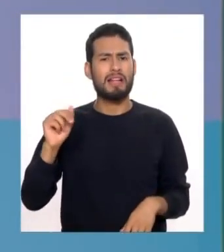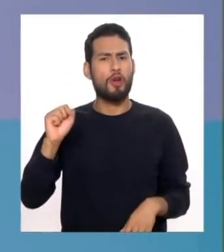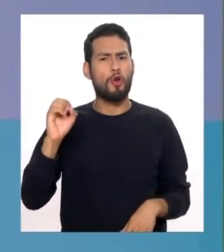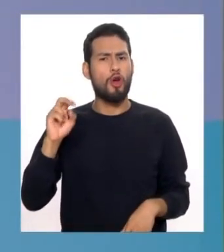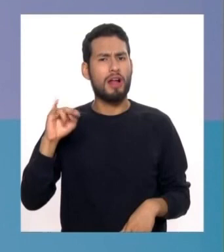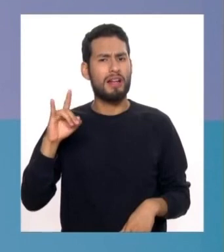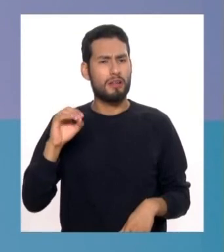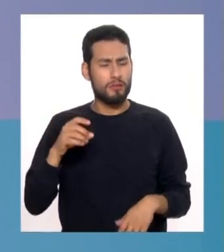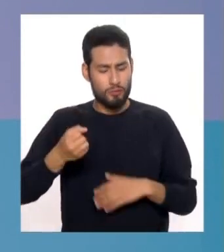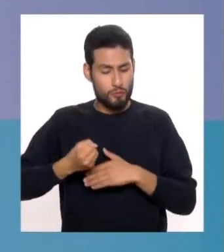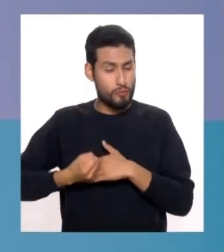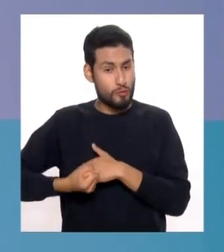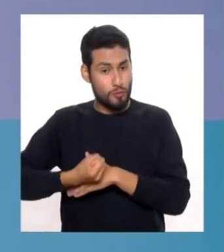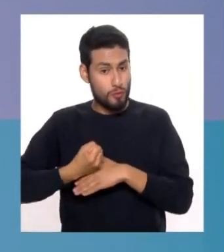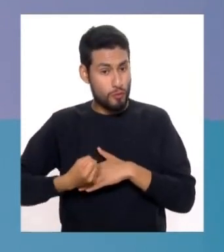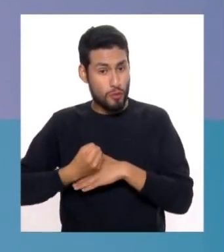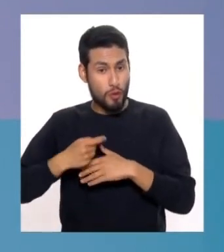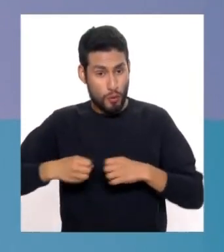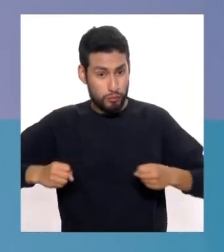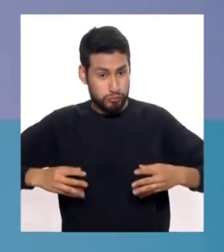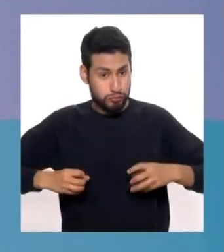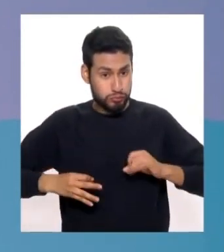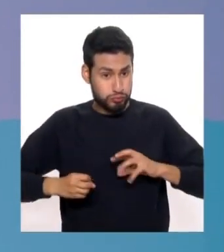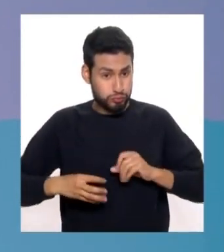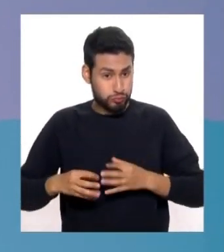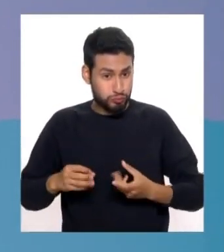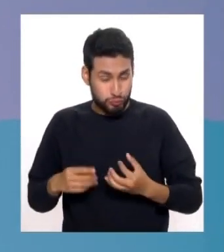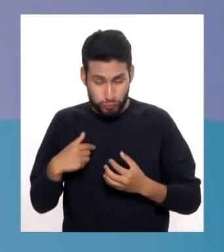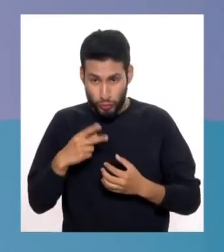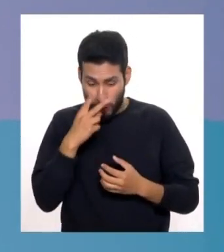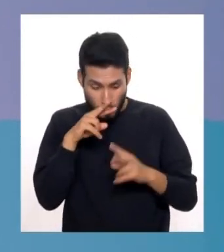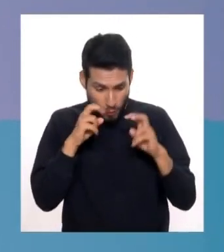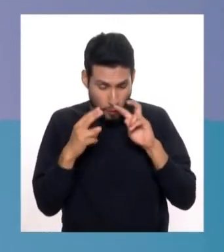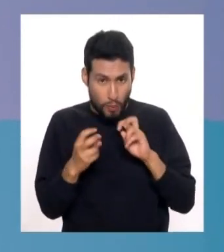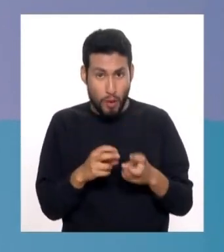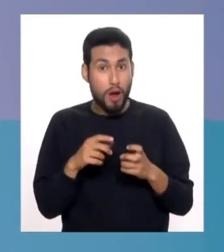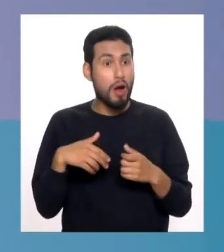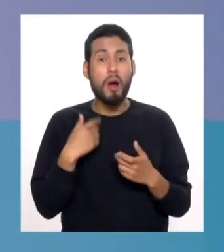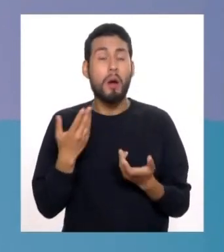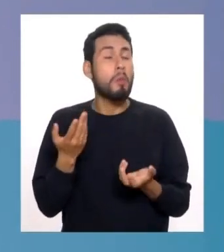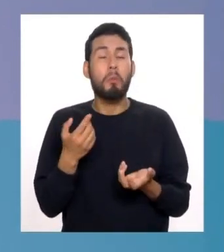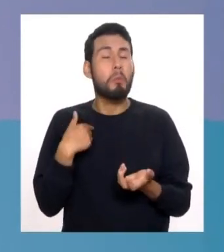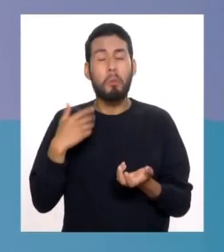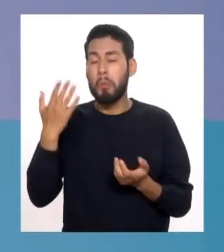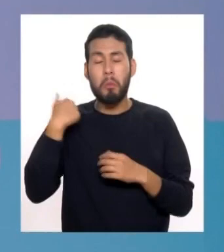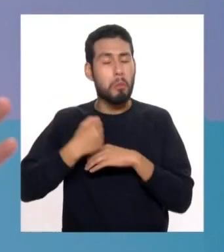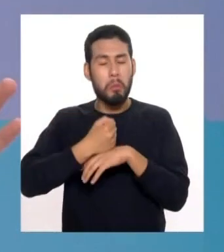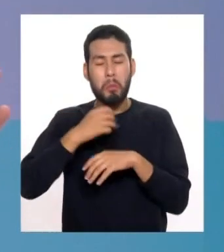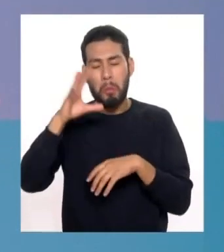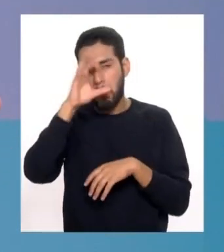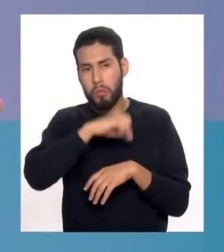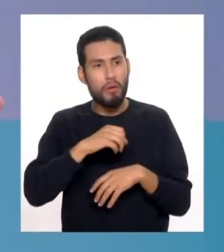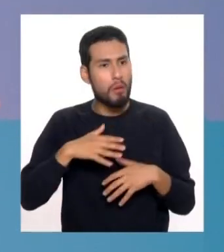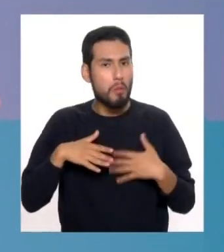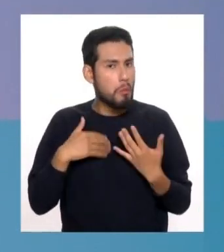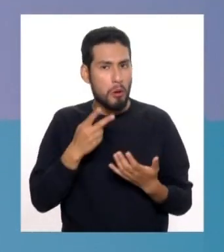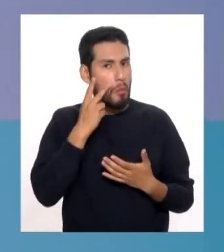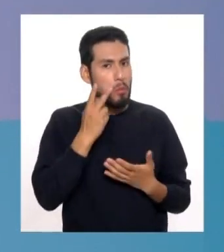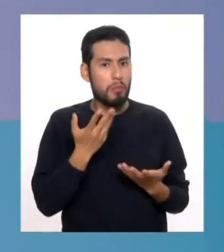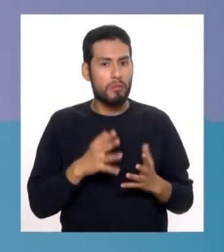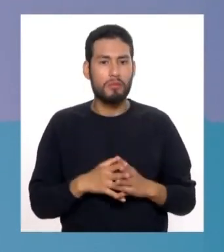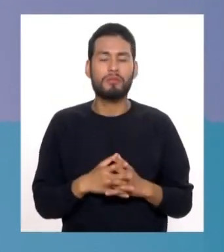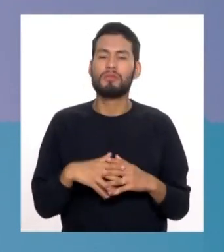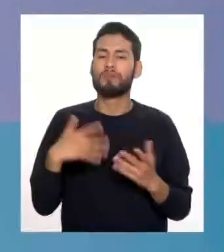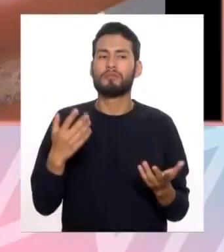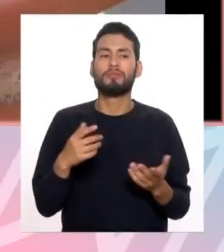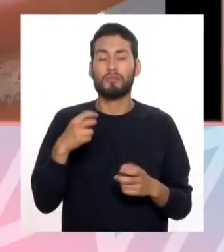de la ecografía, nosotros no podríamos detectar muchos problemas que de no tener la ecografía no podríamos ver.